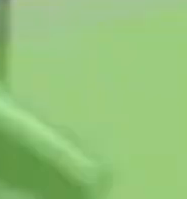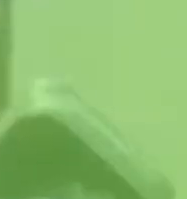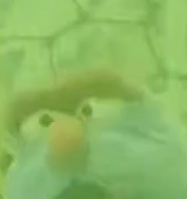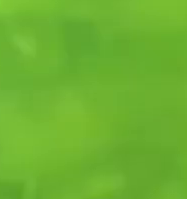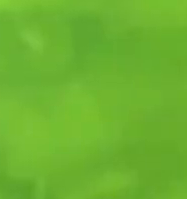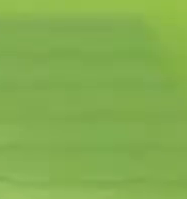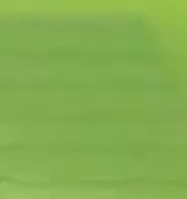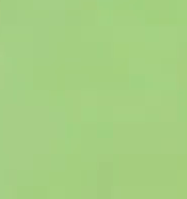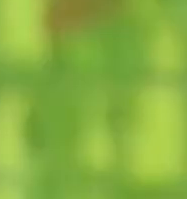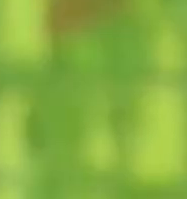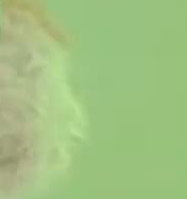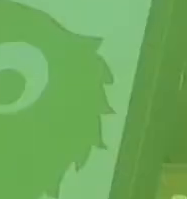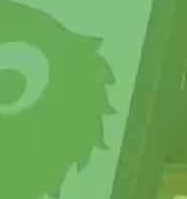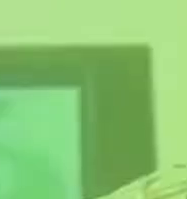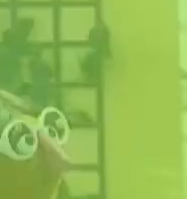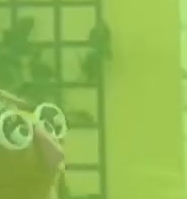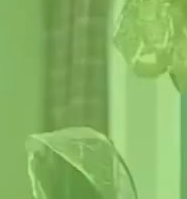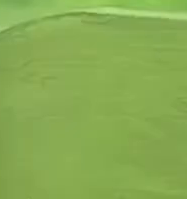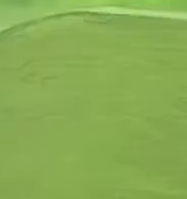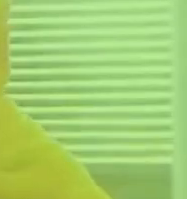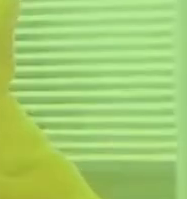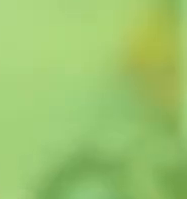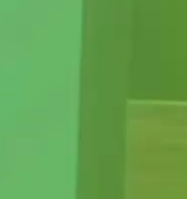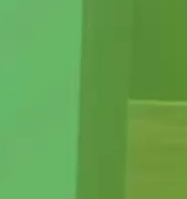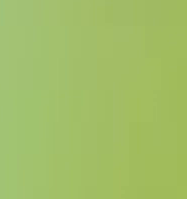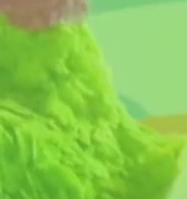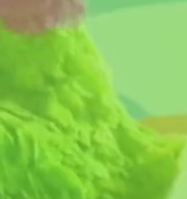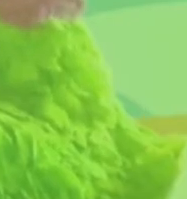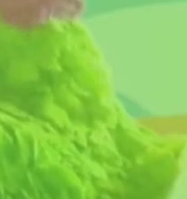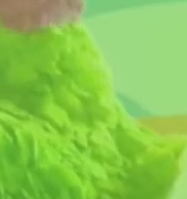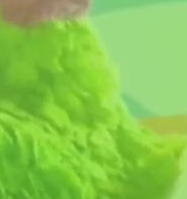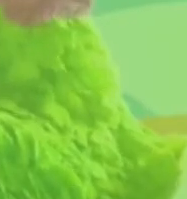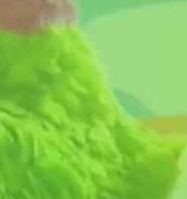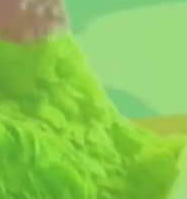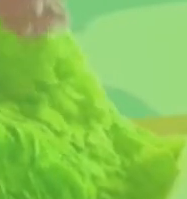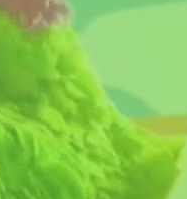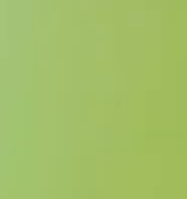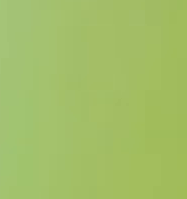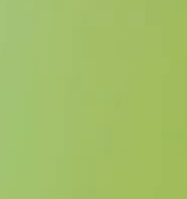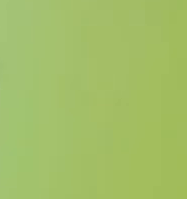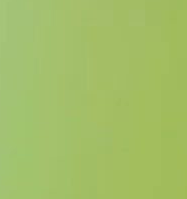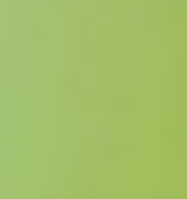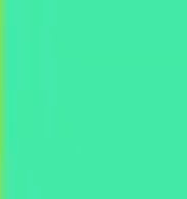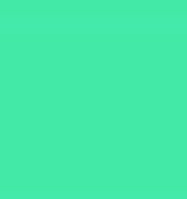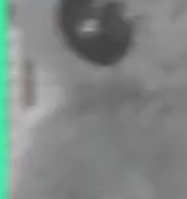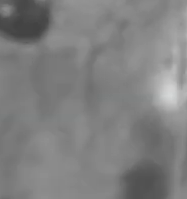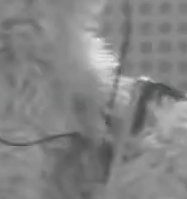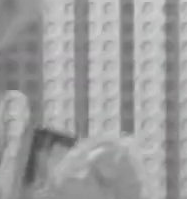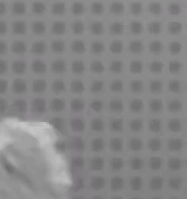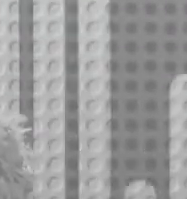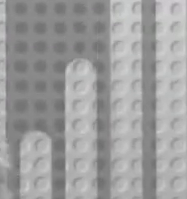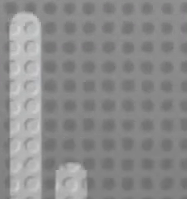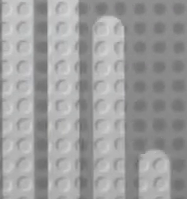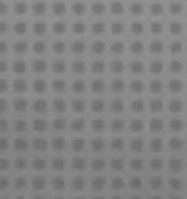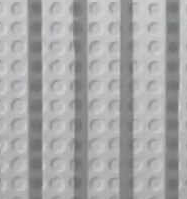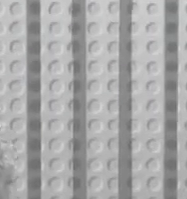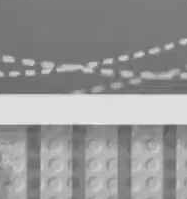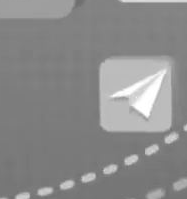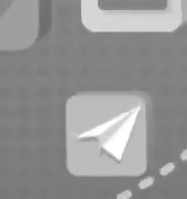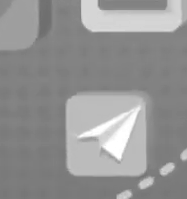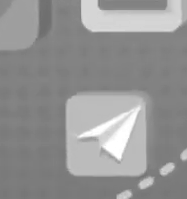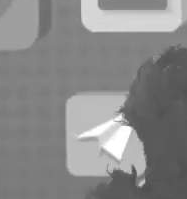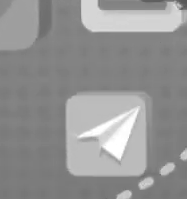¡Juguemos juntos! ¡Hay que descubrir el mundo! En el mejor lugar para la imaginación, Plaza Sésamo.